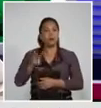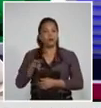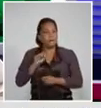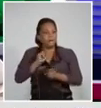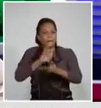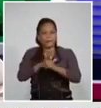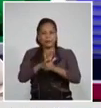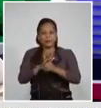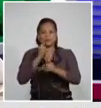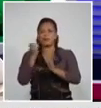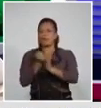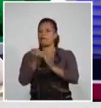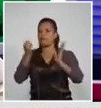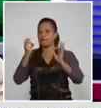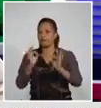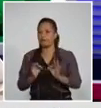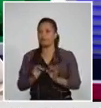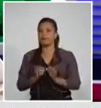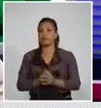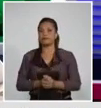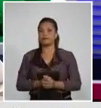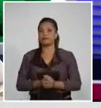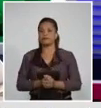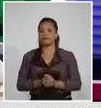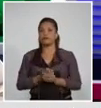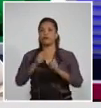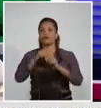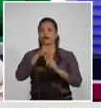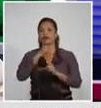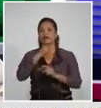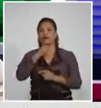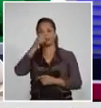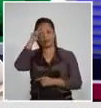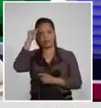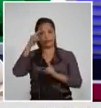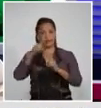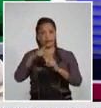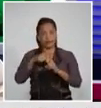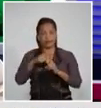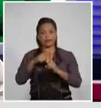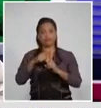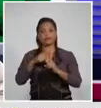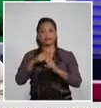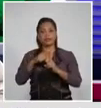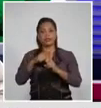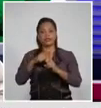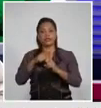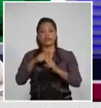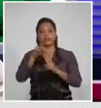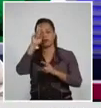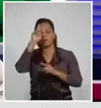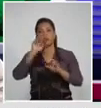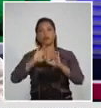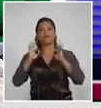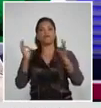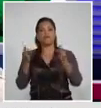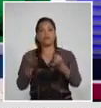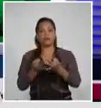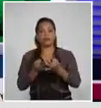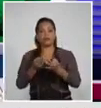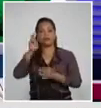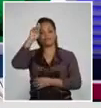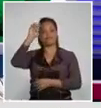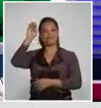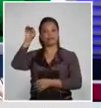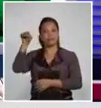se confirmó con el test de antígeno en su área de salud, se ingresó,